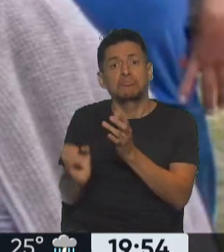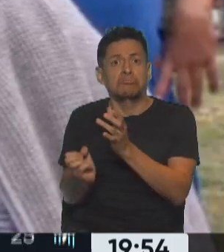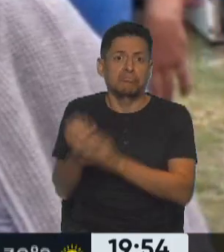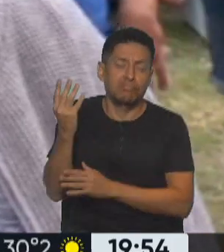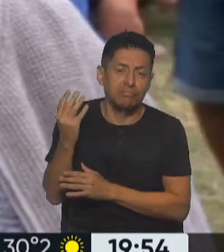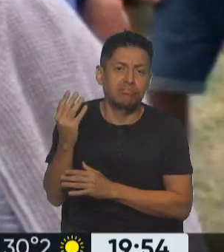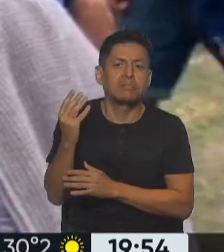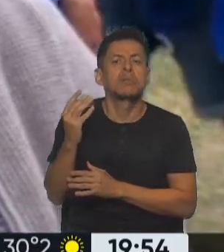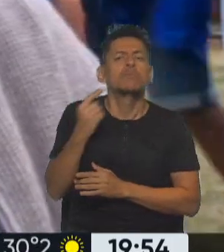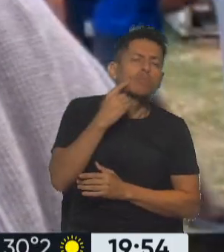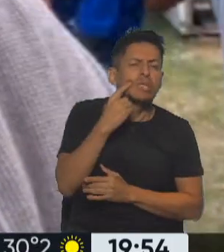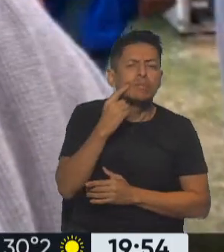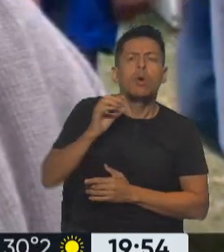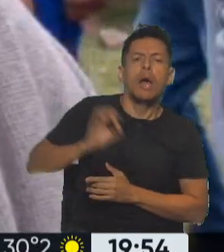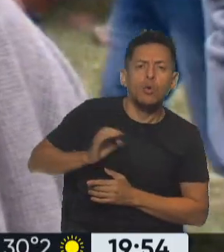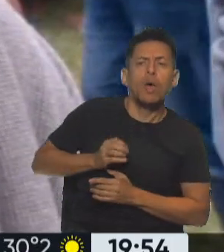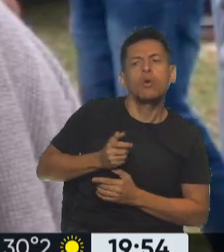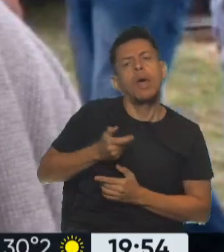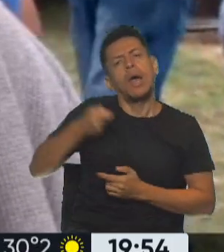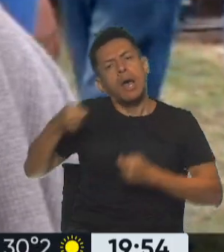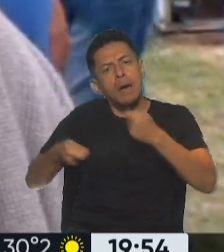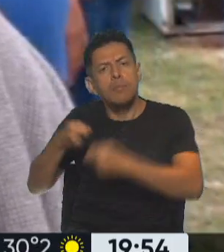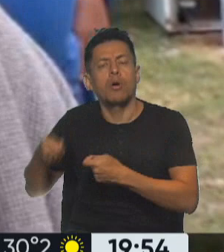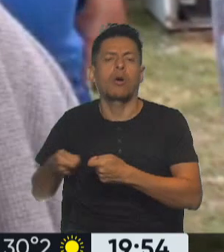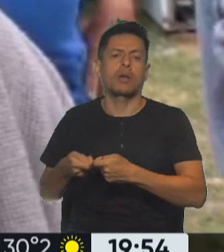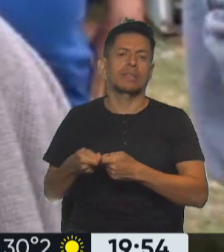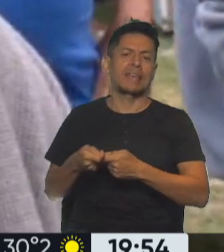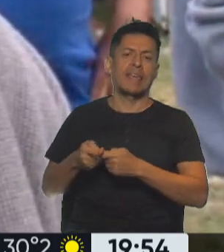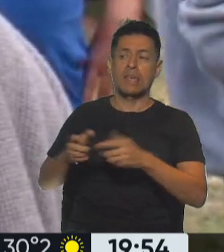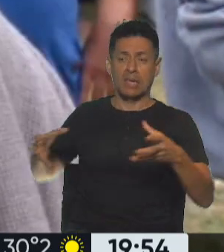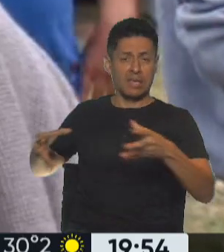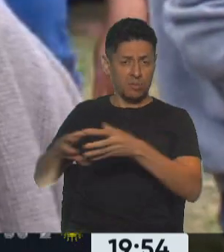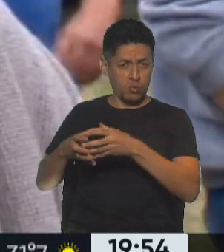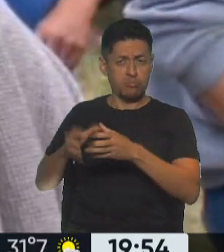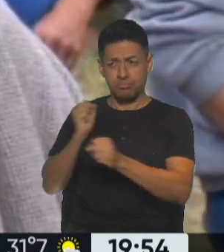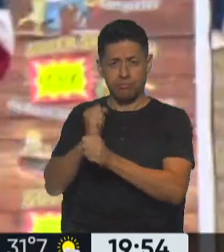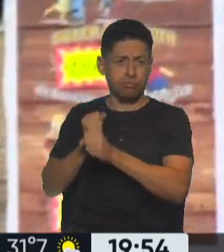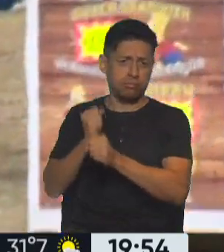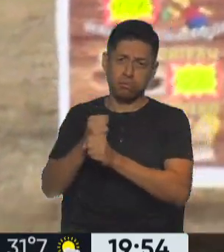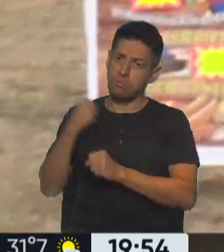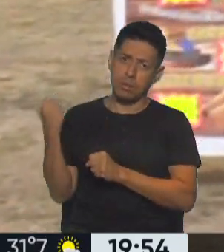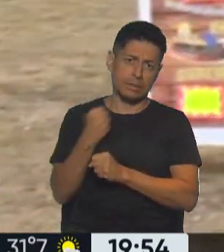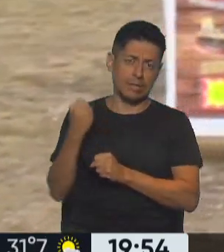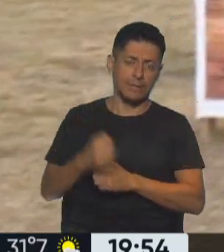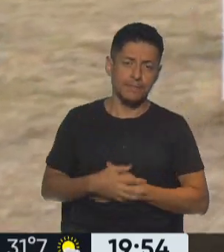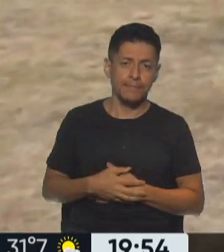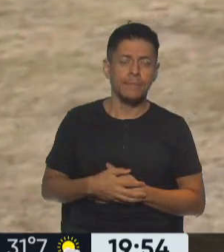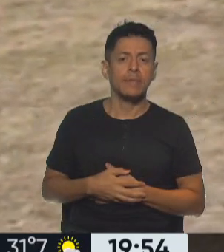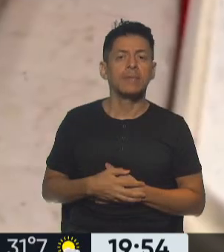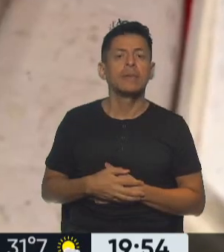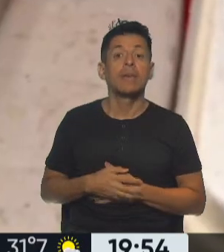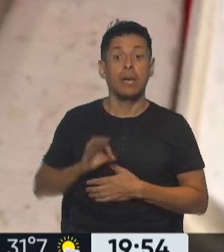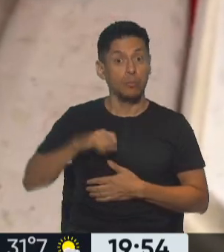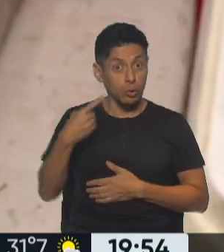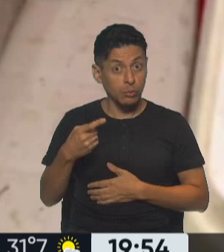hace su contribución, pero es importante el trabajo que hace la delegación y todos los que trabajan para que esto funcione. ¿El año que viene va a ser